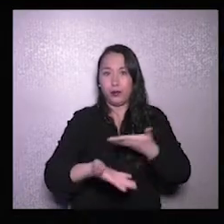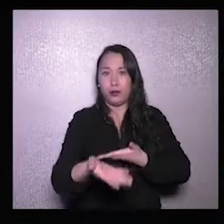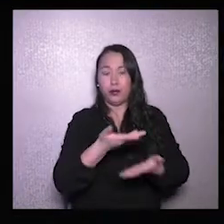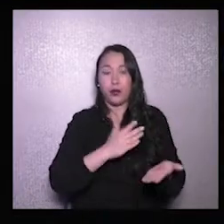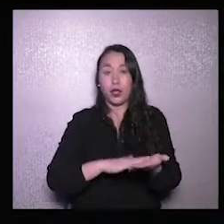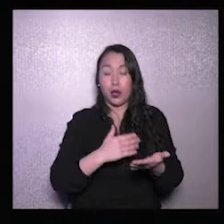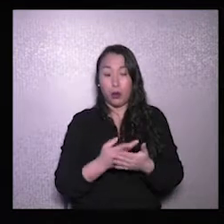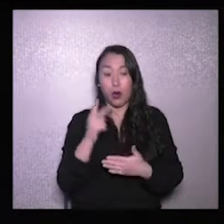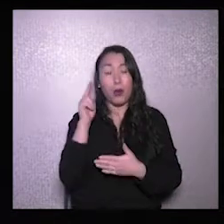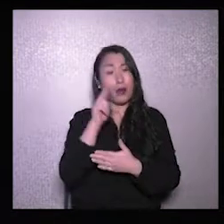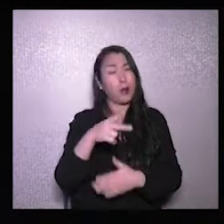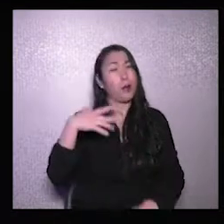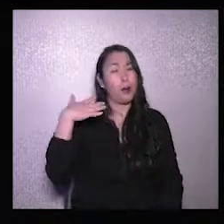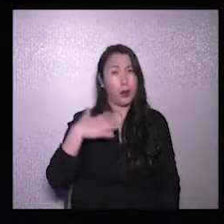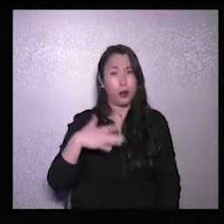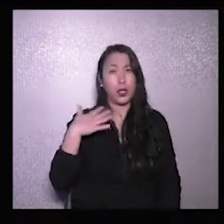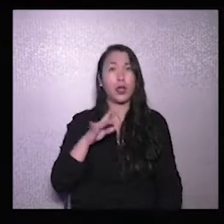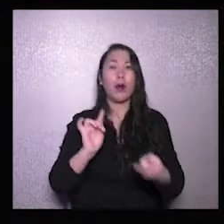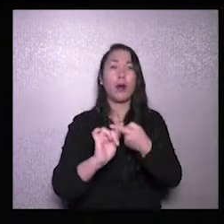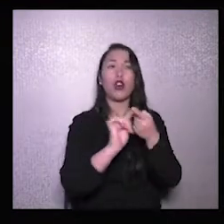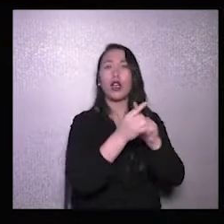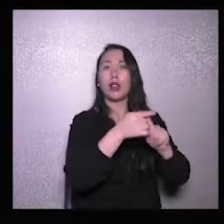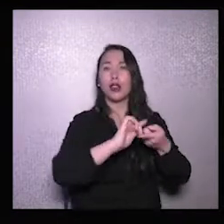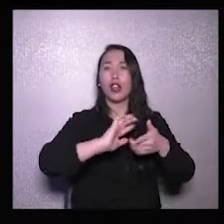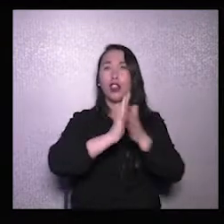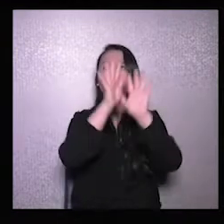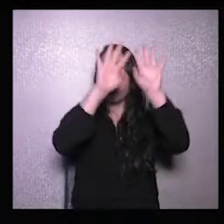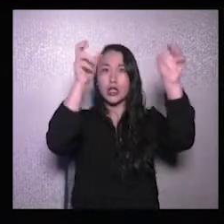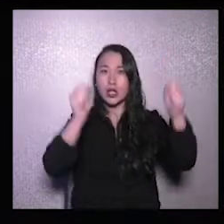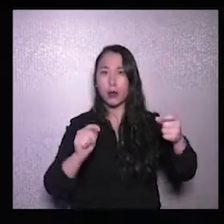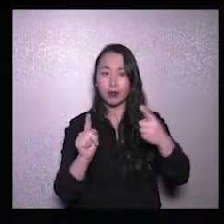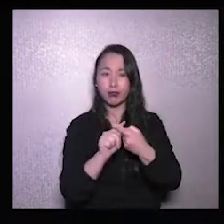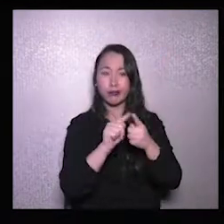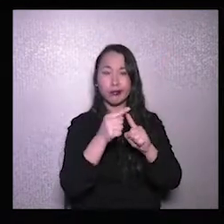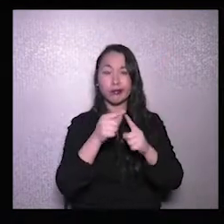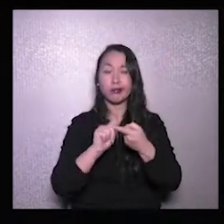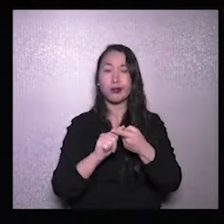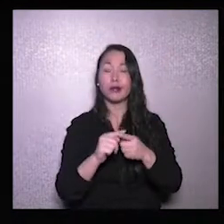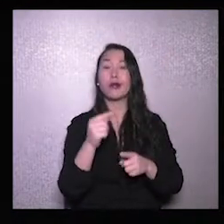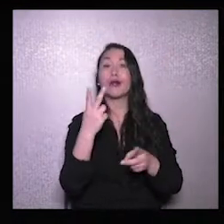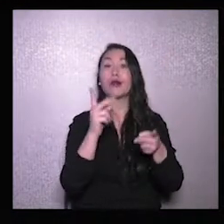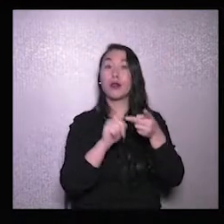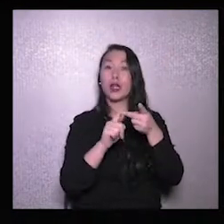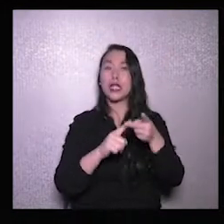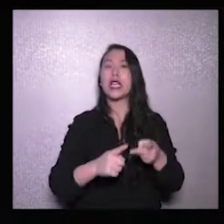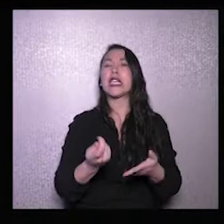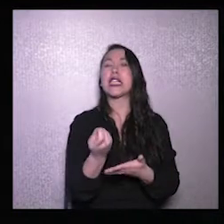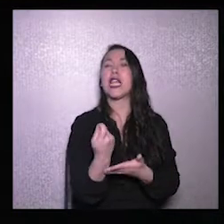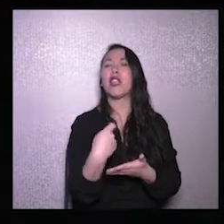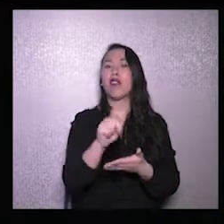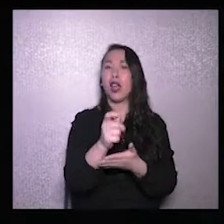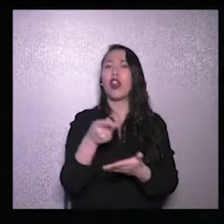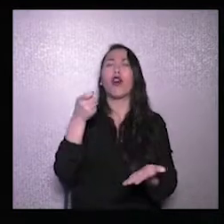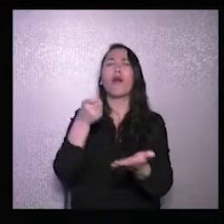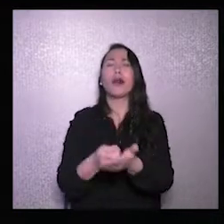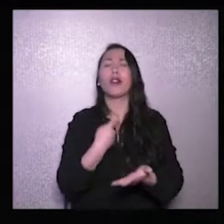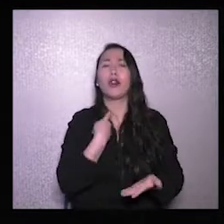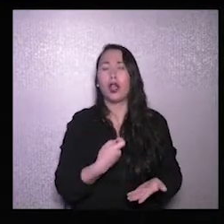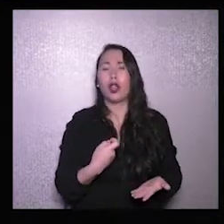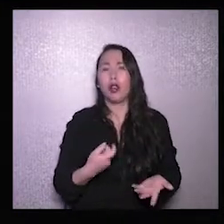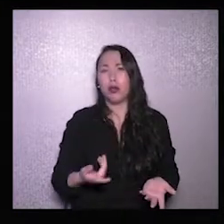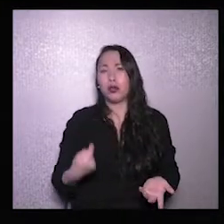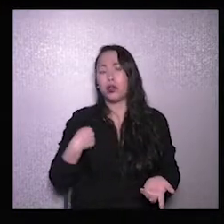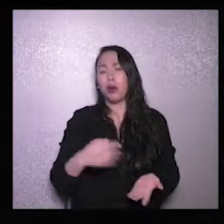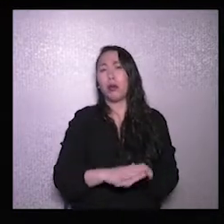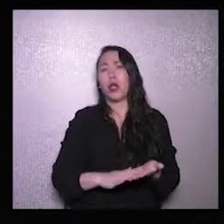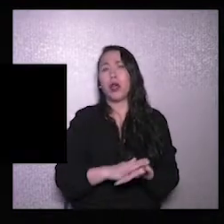como vimos, bien importante para poder conectar todos los sistemas. Dos, poder certificar qué es lo que estamos comprando. Cuando yo como